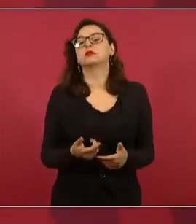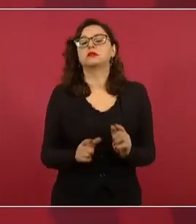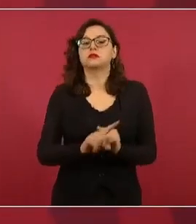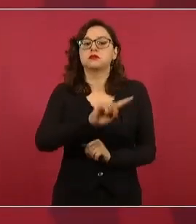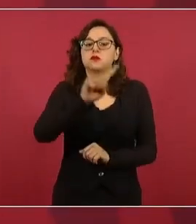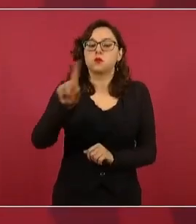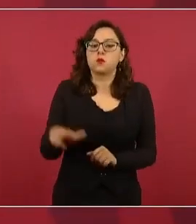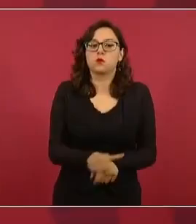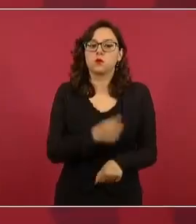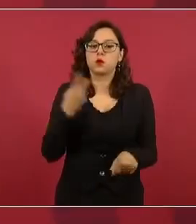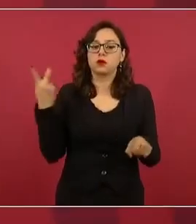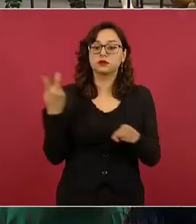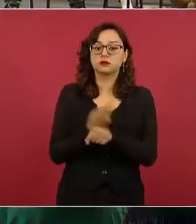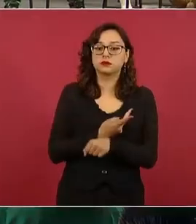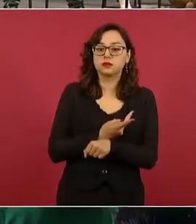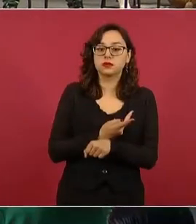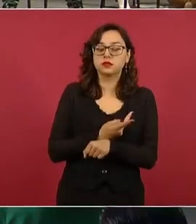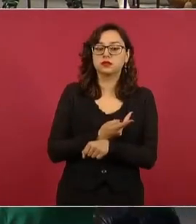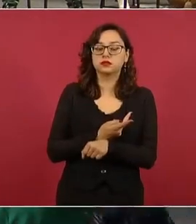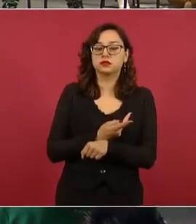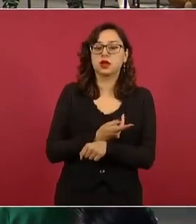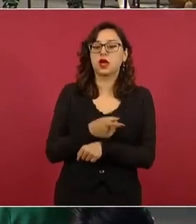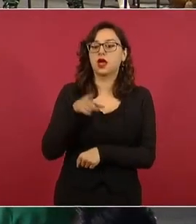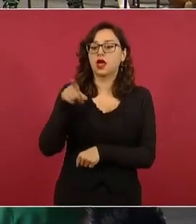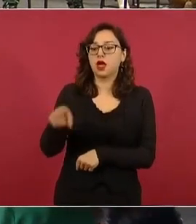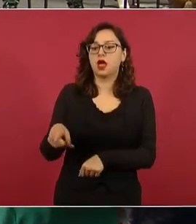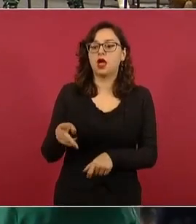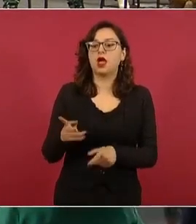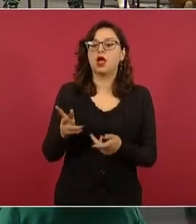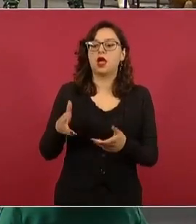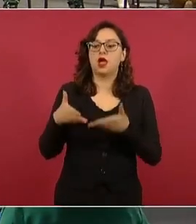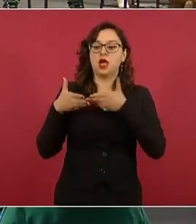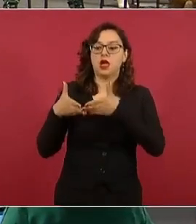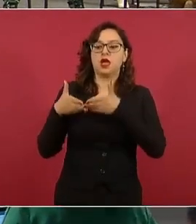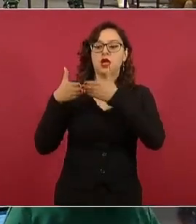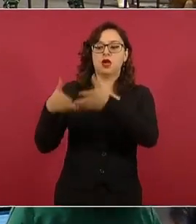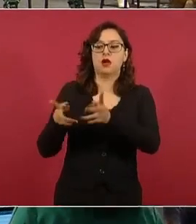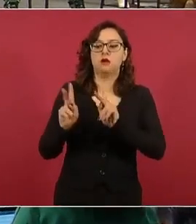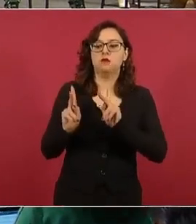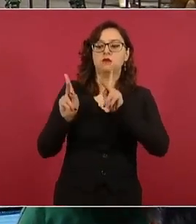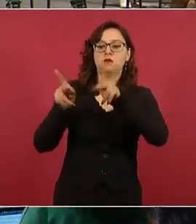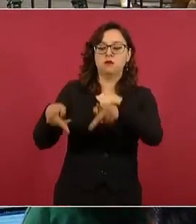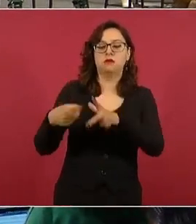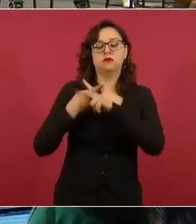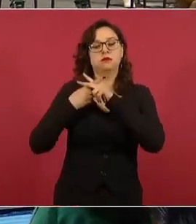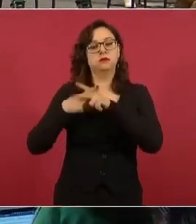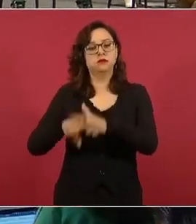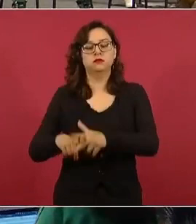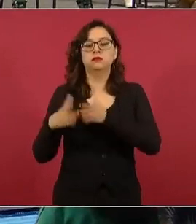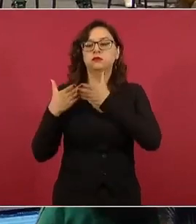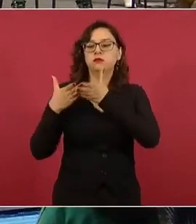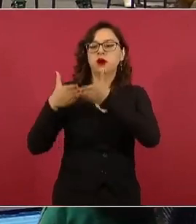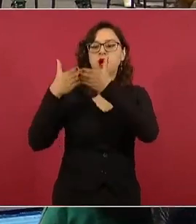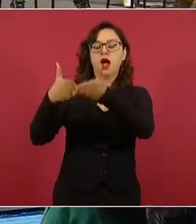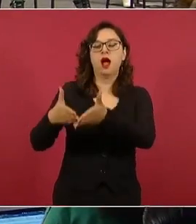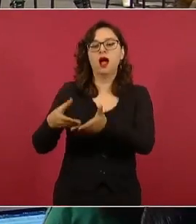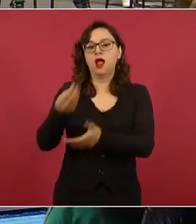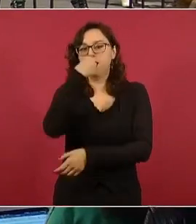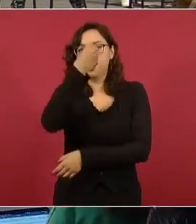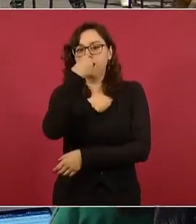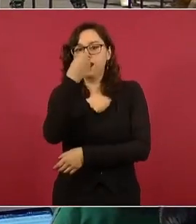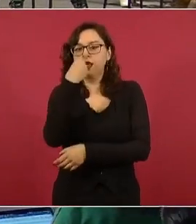por el puerto de Progreso, con la entrada de alimentos, empiezan